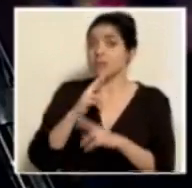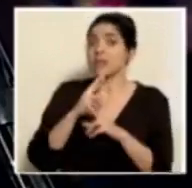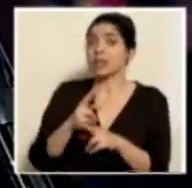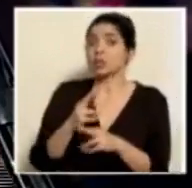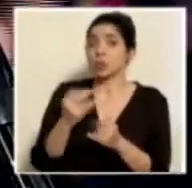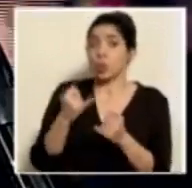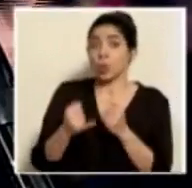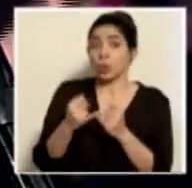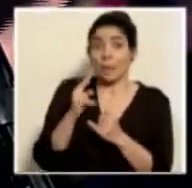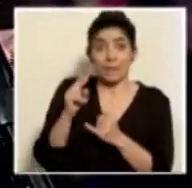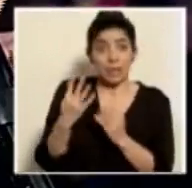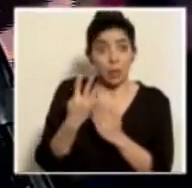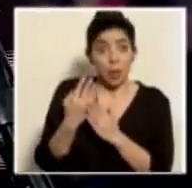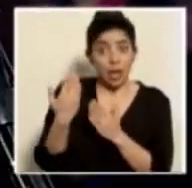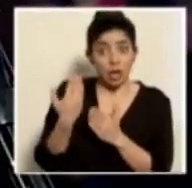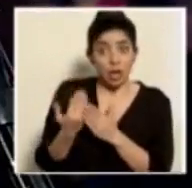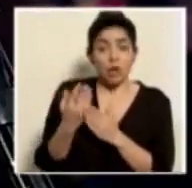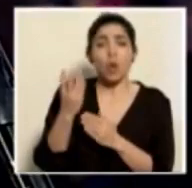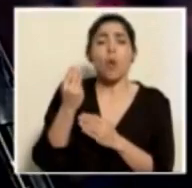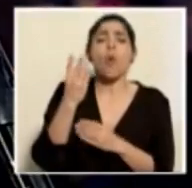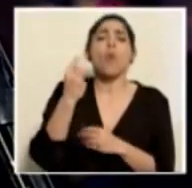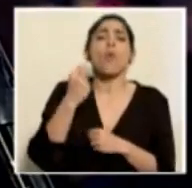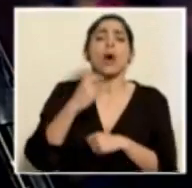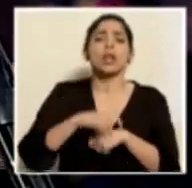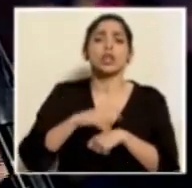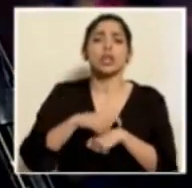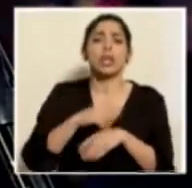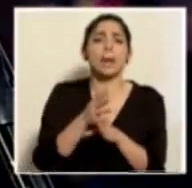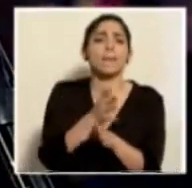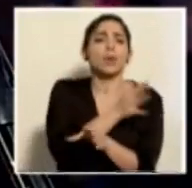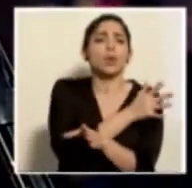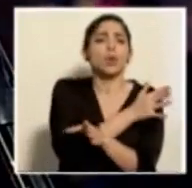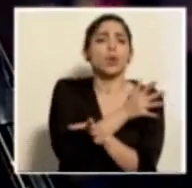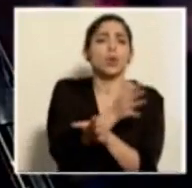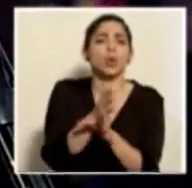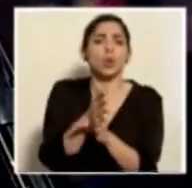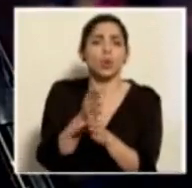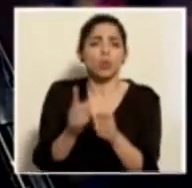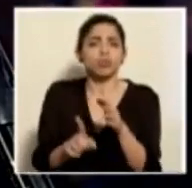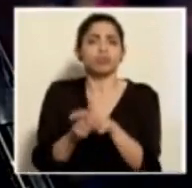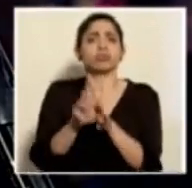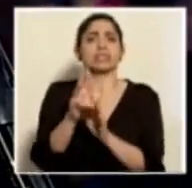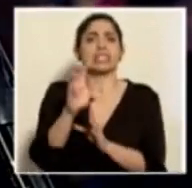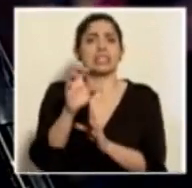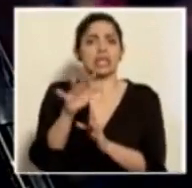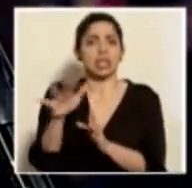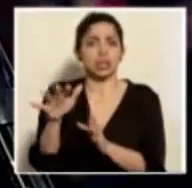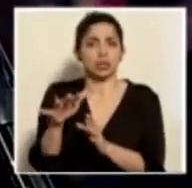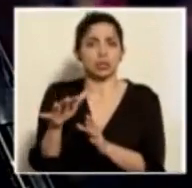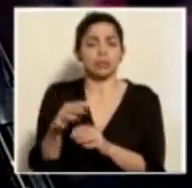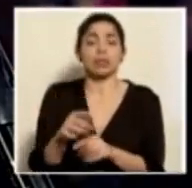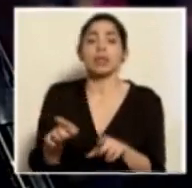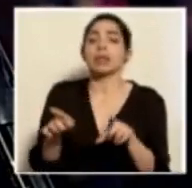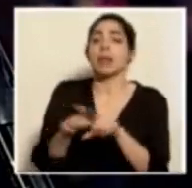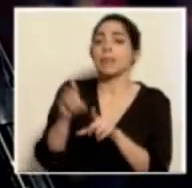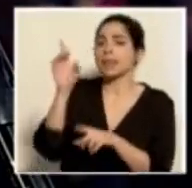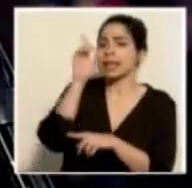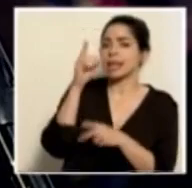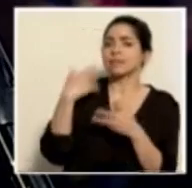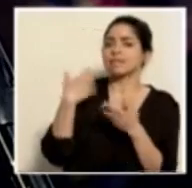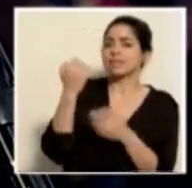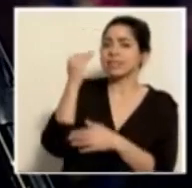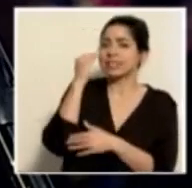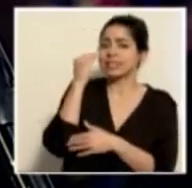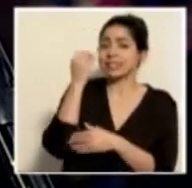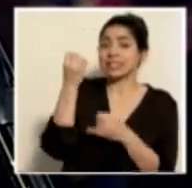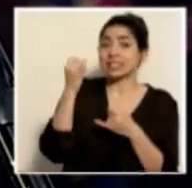últimas 24 horas o de cuánto tiempo son. Y además, don Daniel, quiero saber